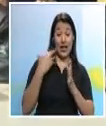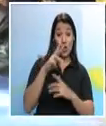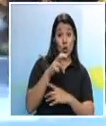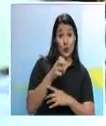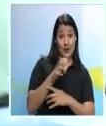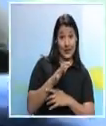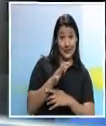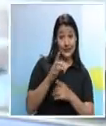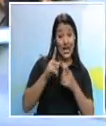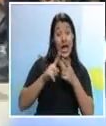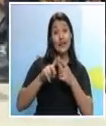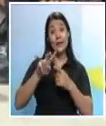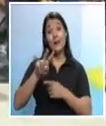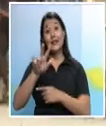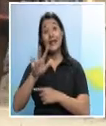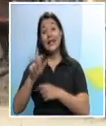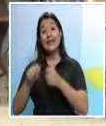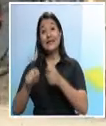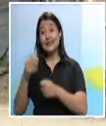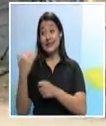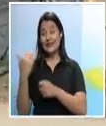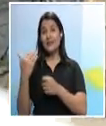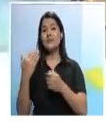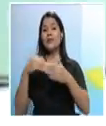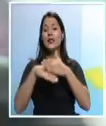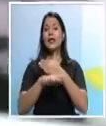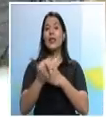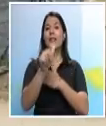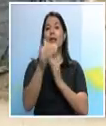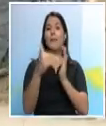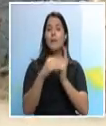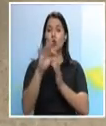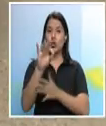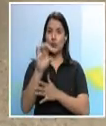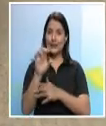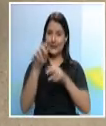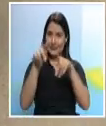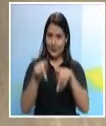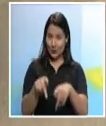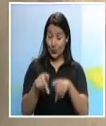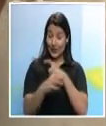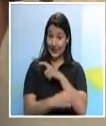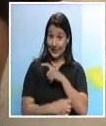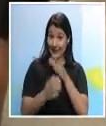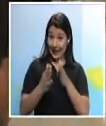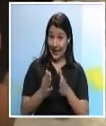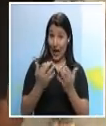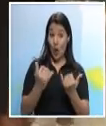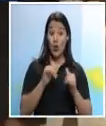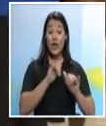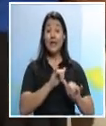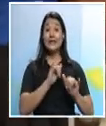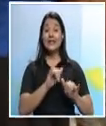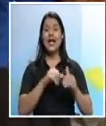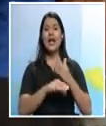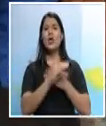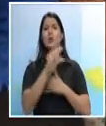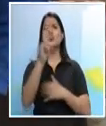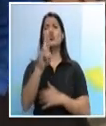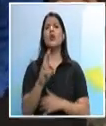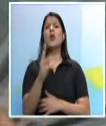23 de septiembre, se registró el ingreso de 10.900 migrantes y actualmente permanecen en el territorio nacional